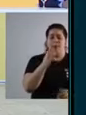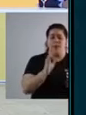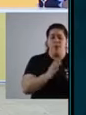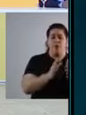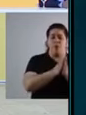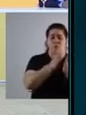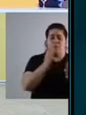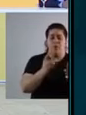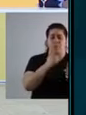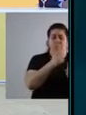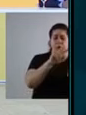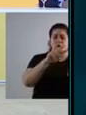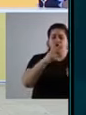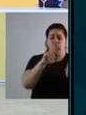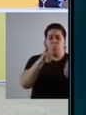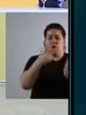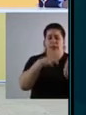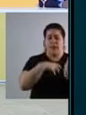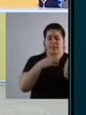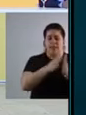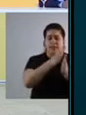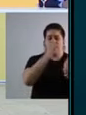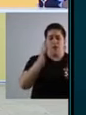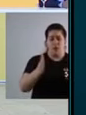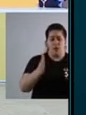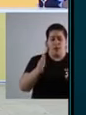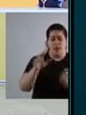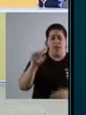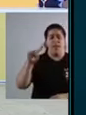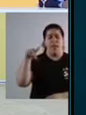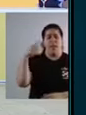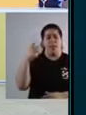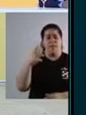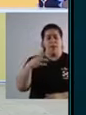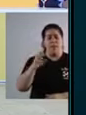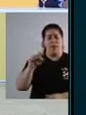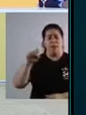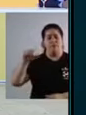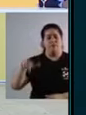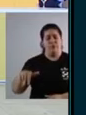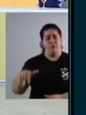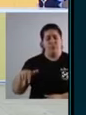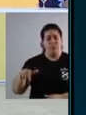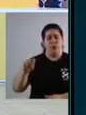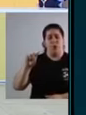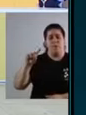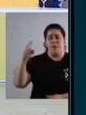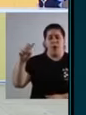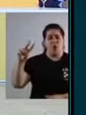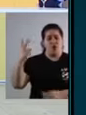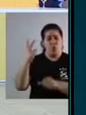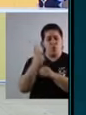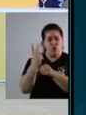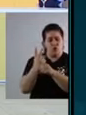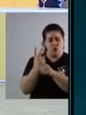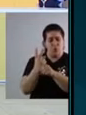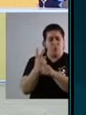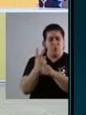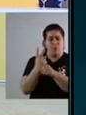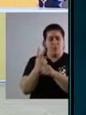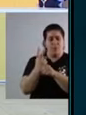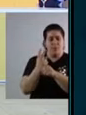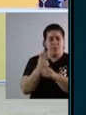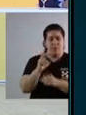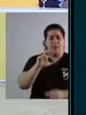decir, primero, segundo y tercer grado, el primer ciclo de la secundaria, el ciclo general, primer y segundo año. 3 días